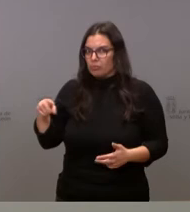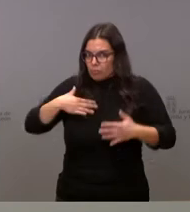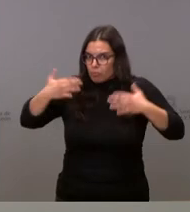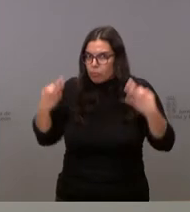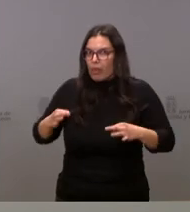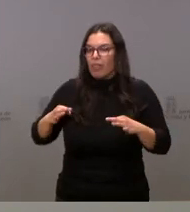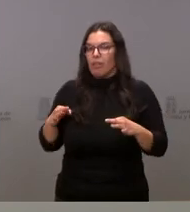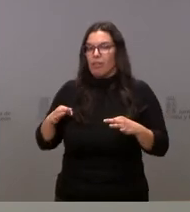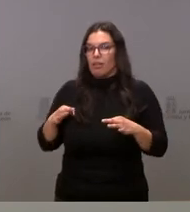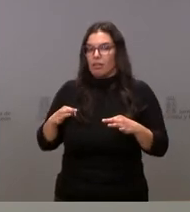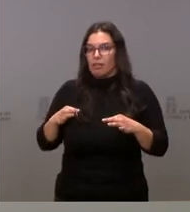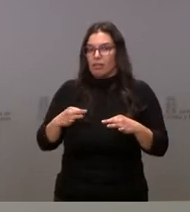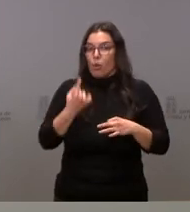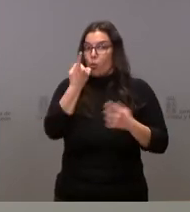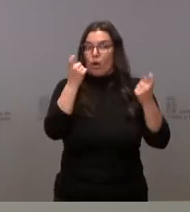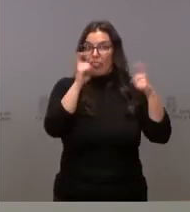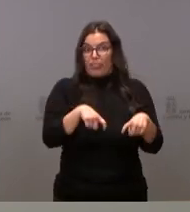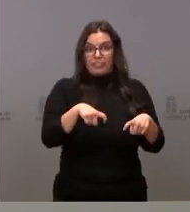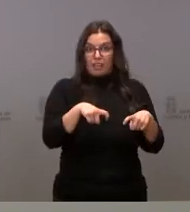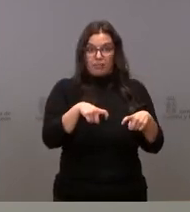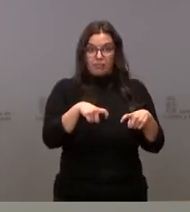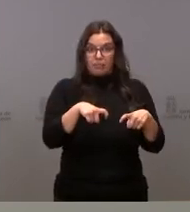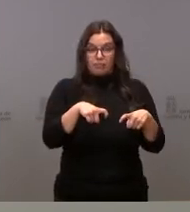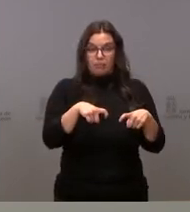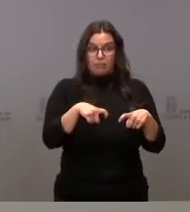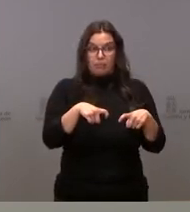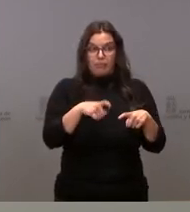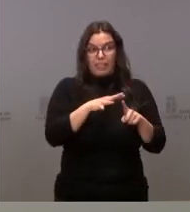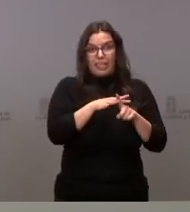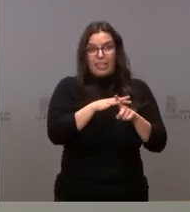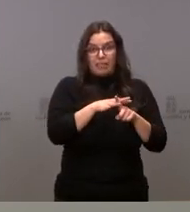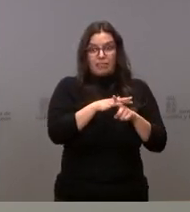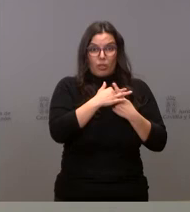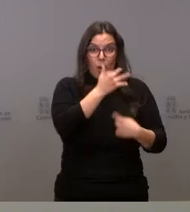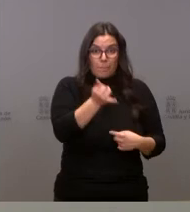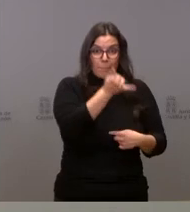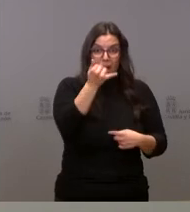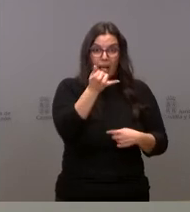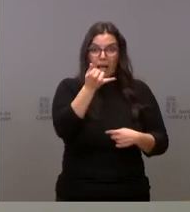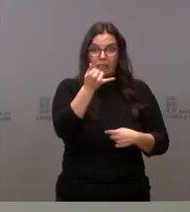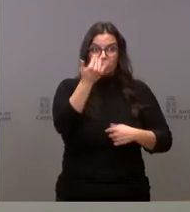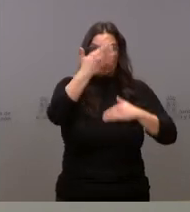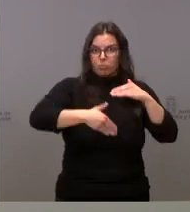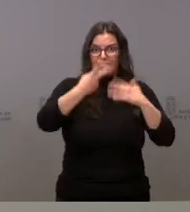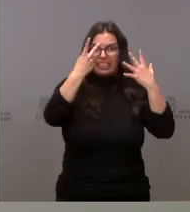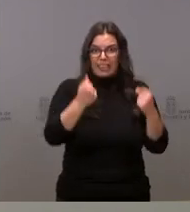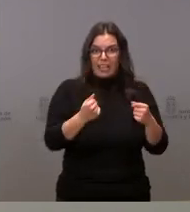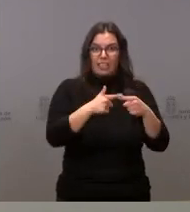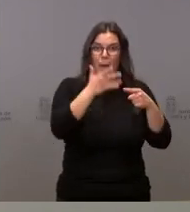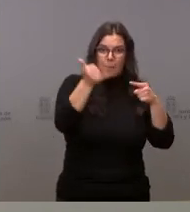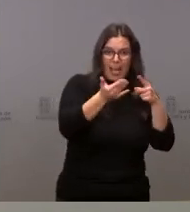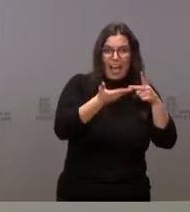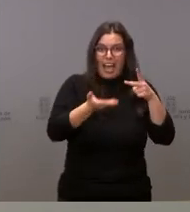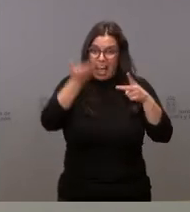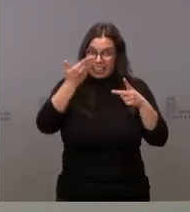en el mismo acto en una en una en una situación de incapacidad temporal a siete días podemos emitir el parte de baja y de